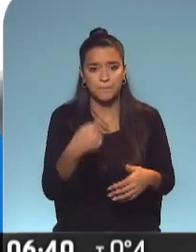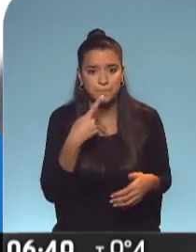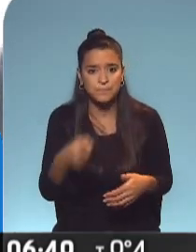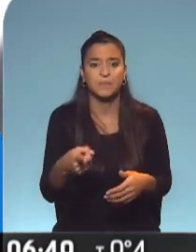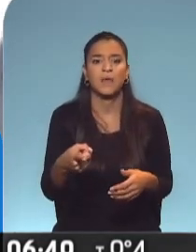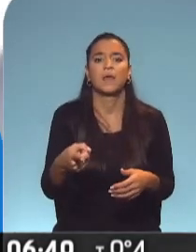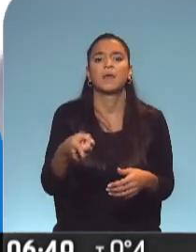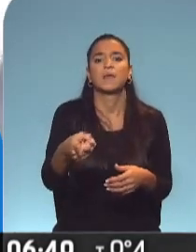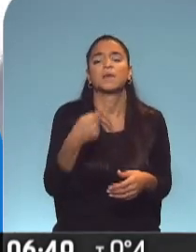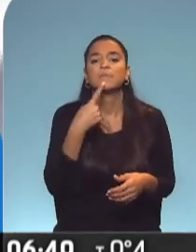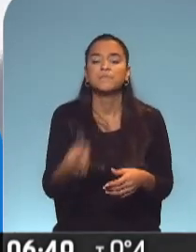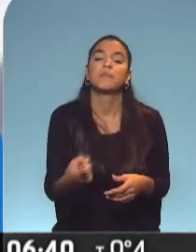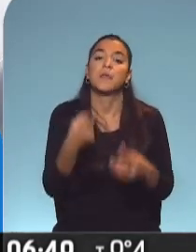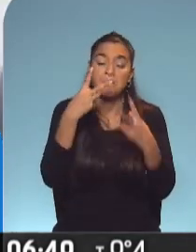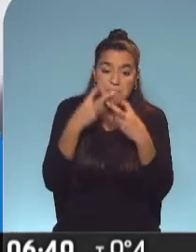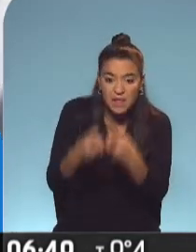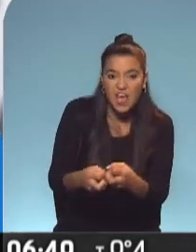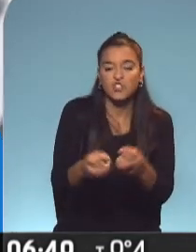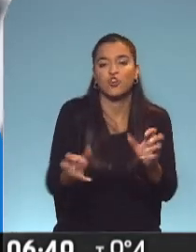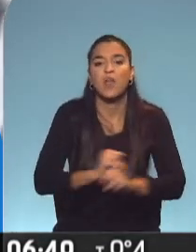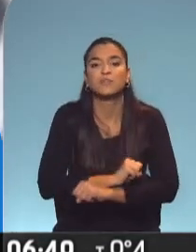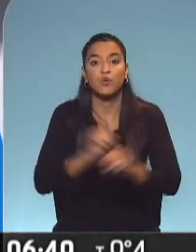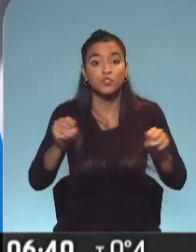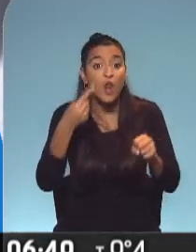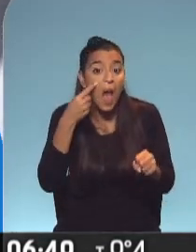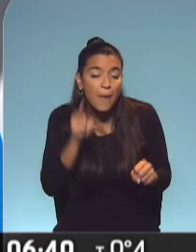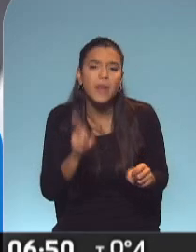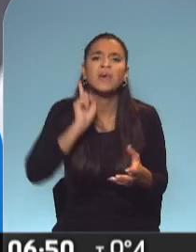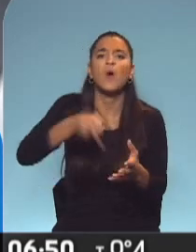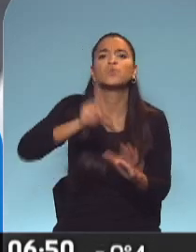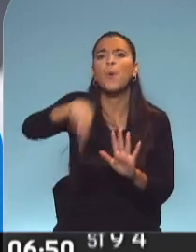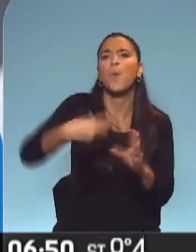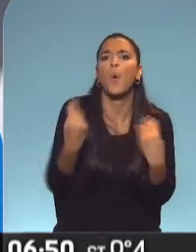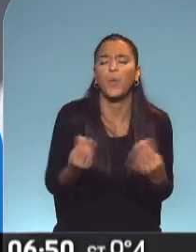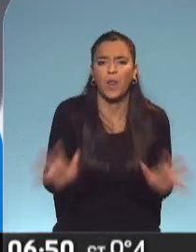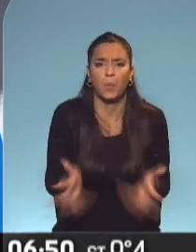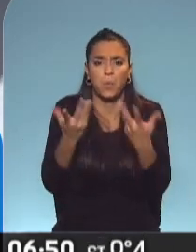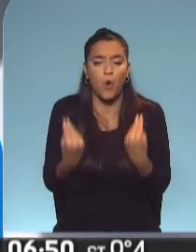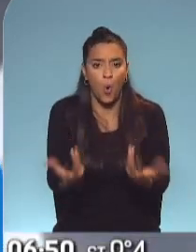Investigación y Diseño de Explosiones están tratando de establecer las causas de los siniestros.